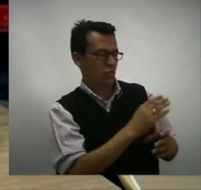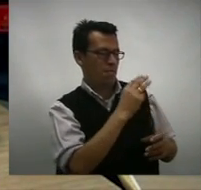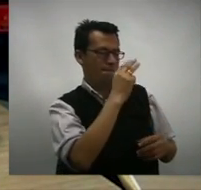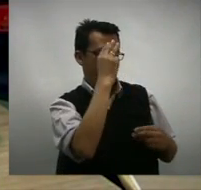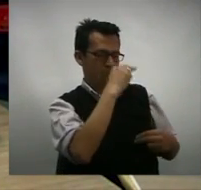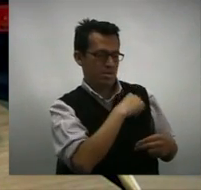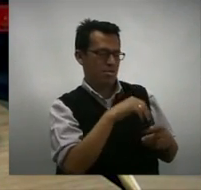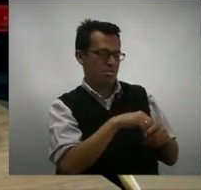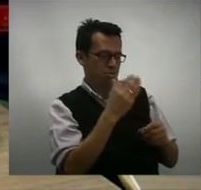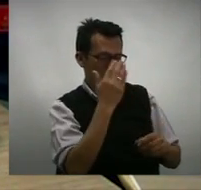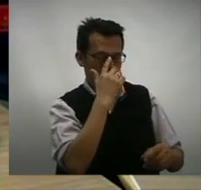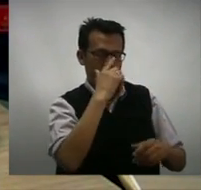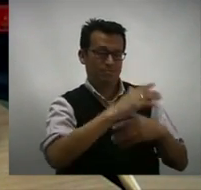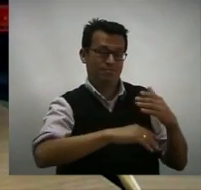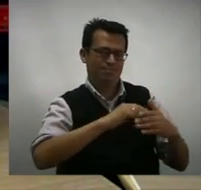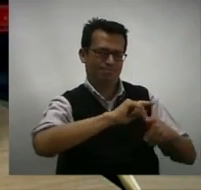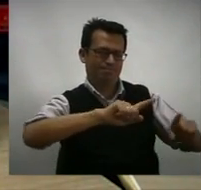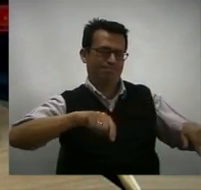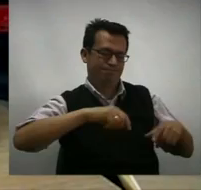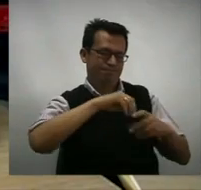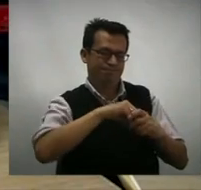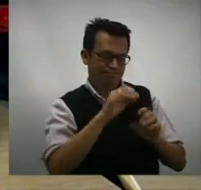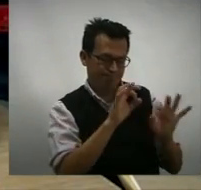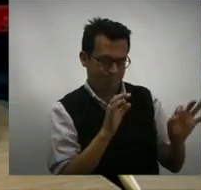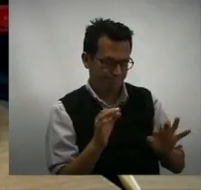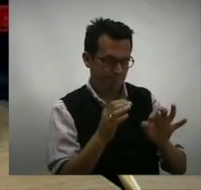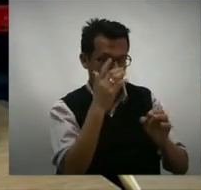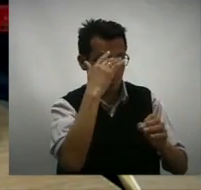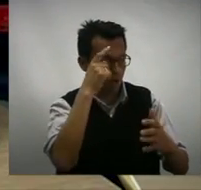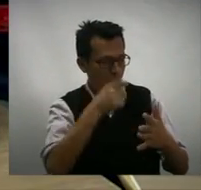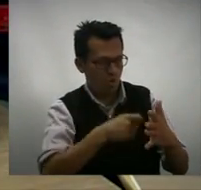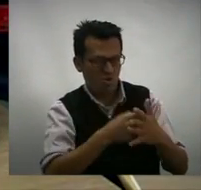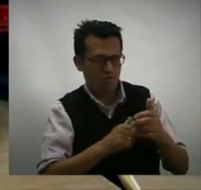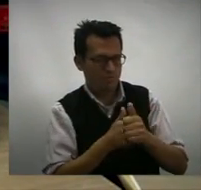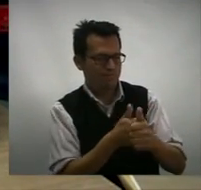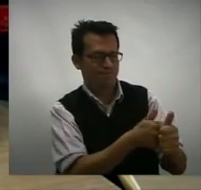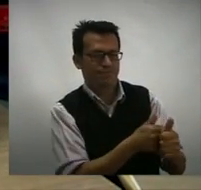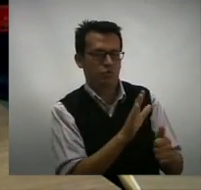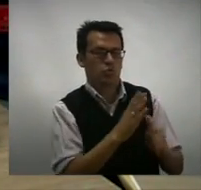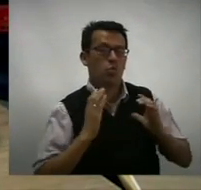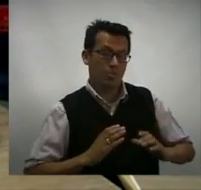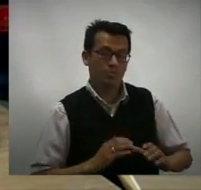escolares, hospitalarios y por procedimientos empíricos para controlar o corregir las operaciones del cuerpo.